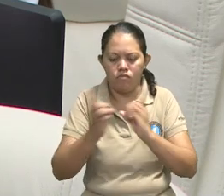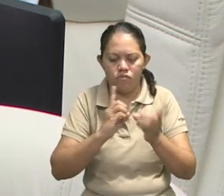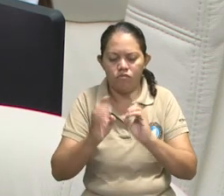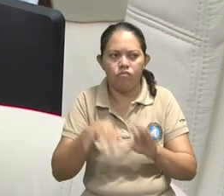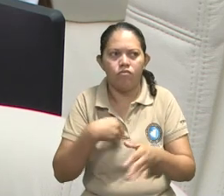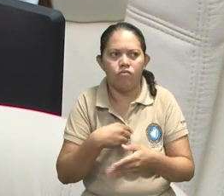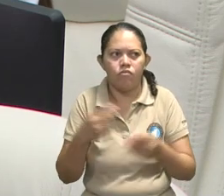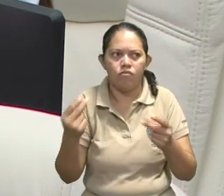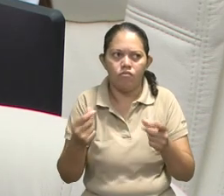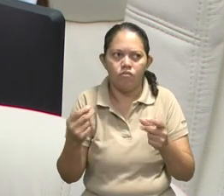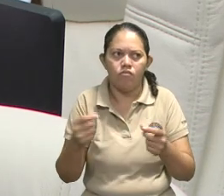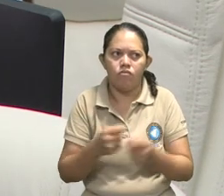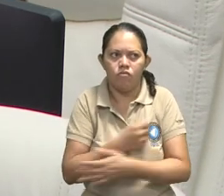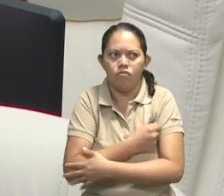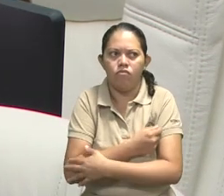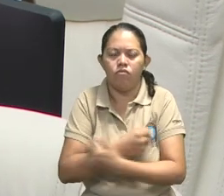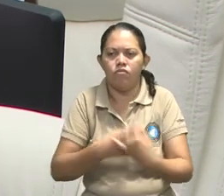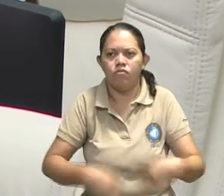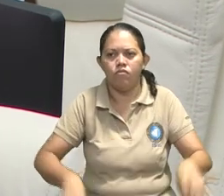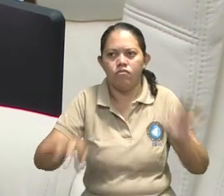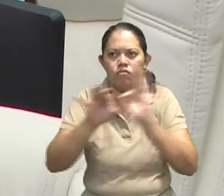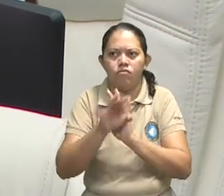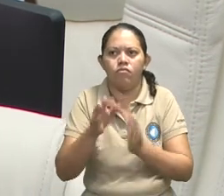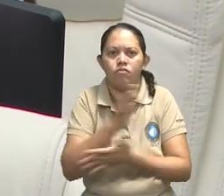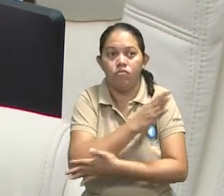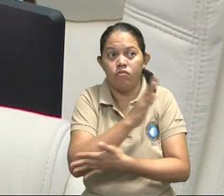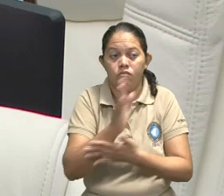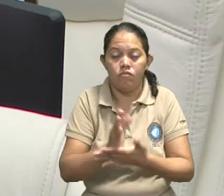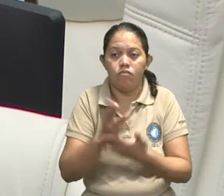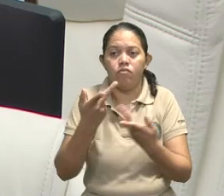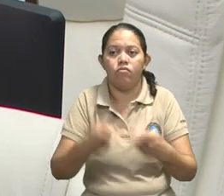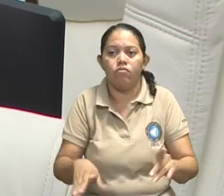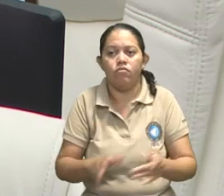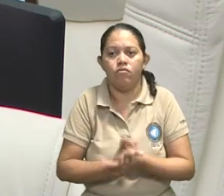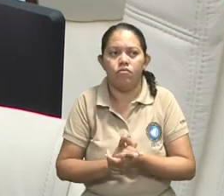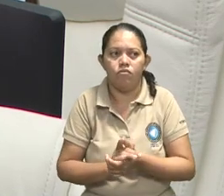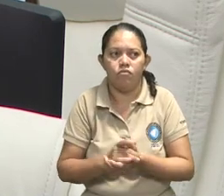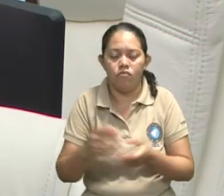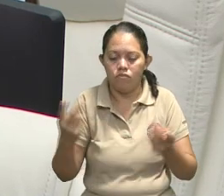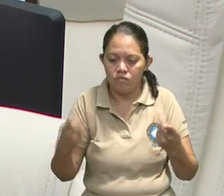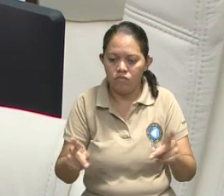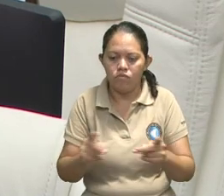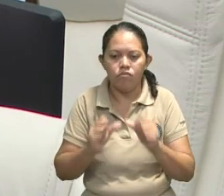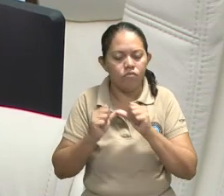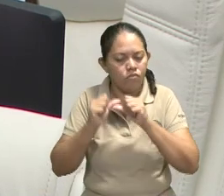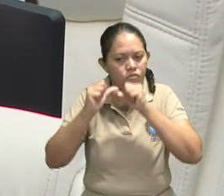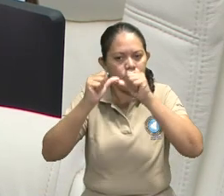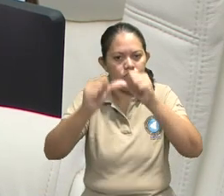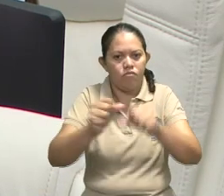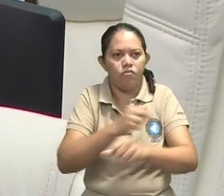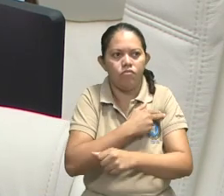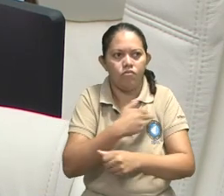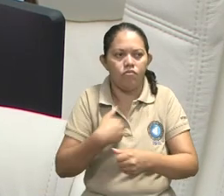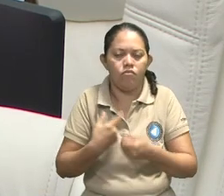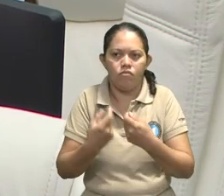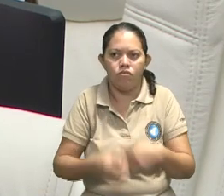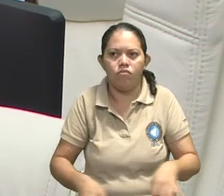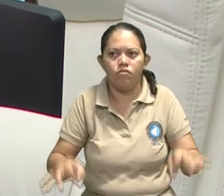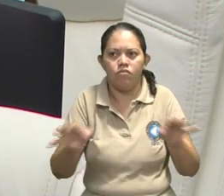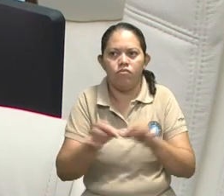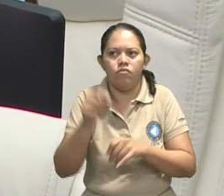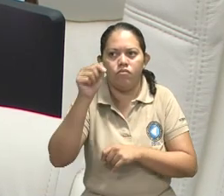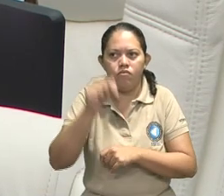y agilizará trámites. Esto permitirá garantizar la calidad, asequibilidad y continuidad de los servicios que brinda